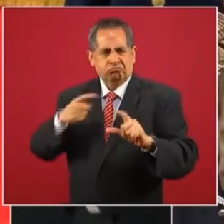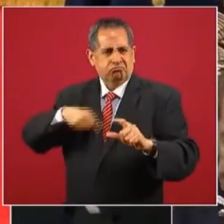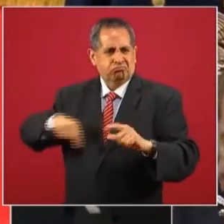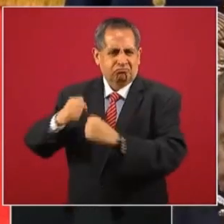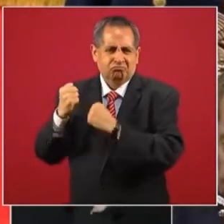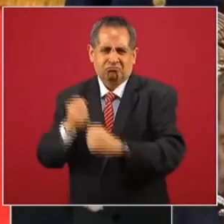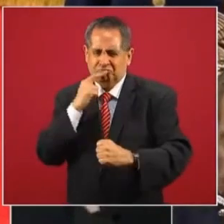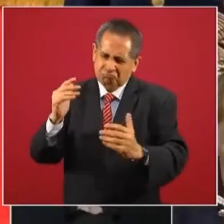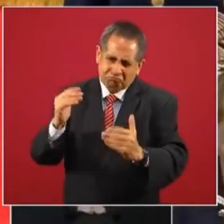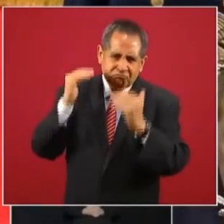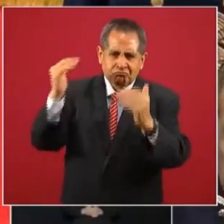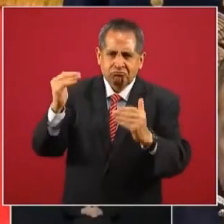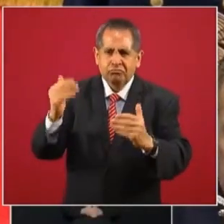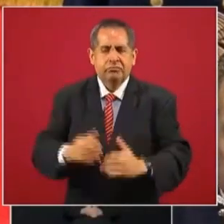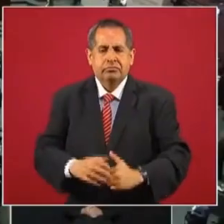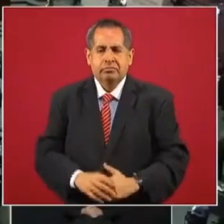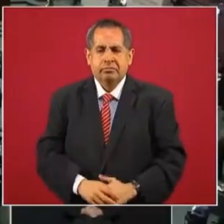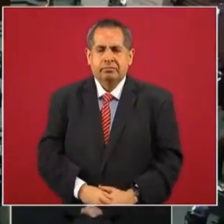nuestra.